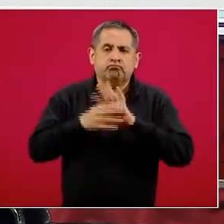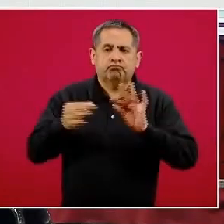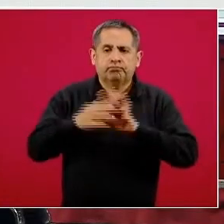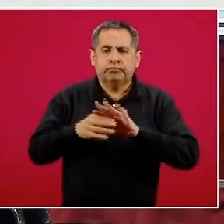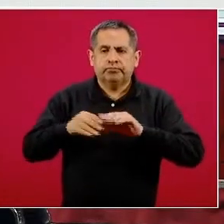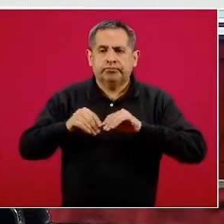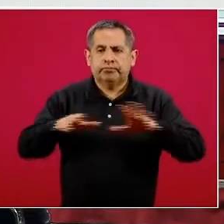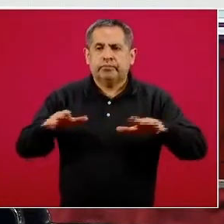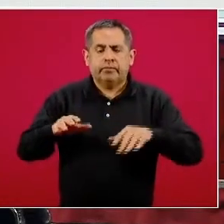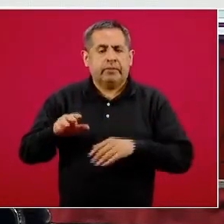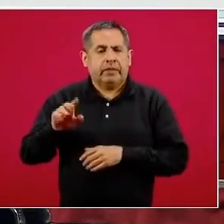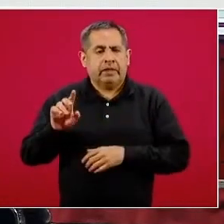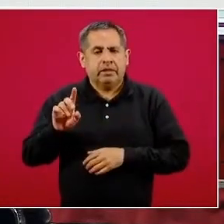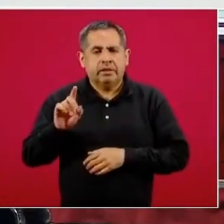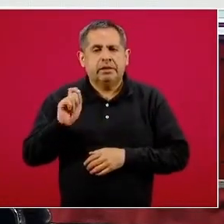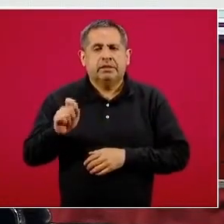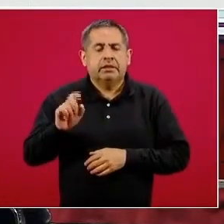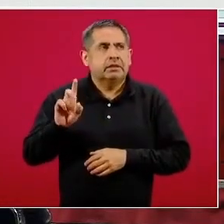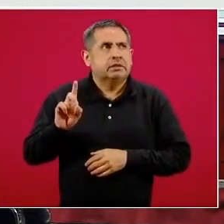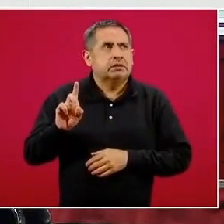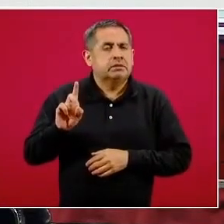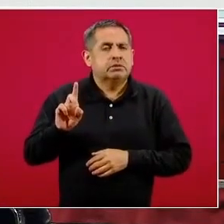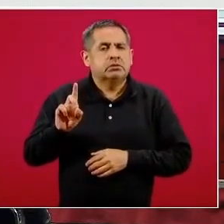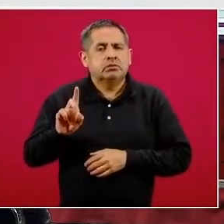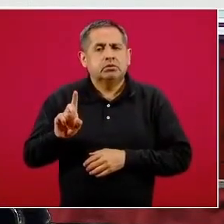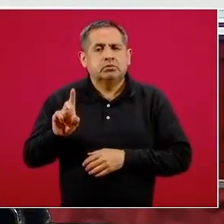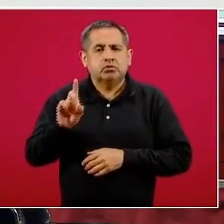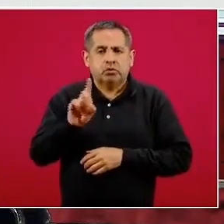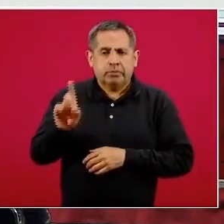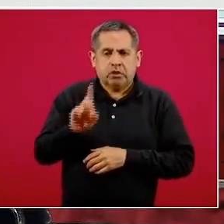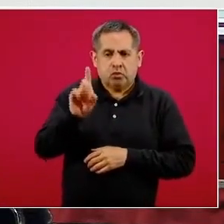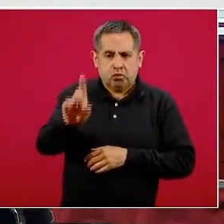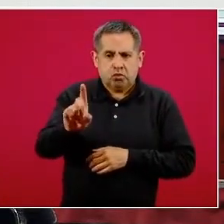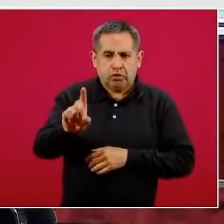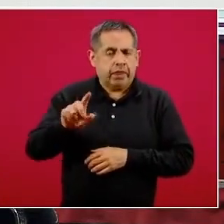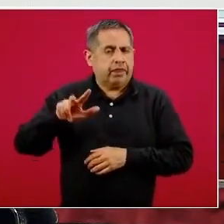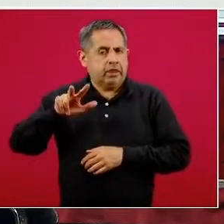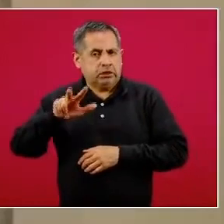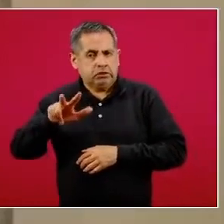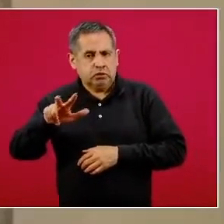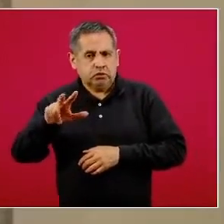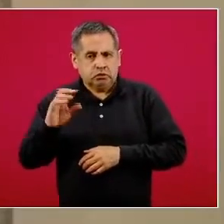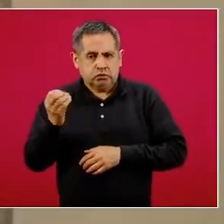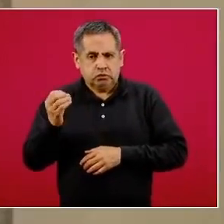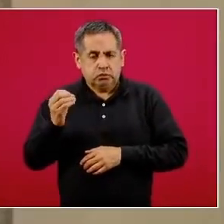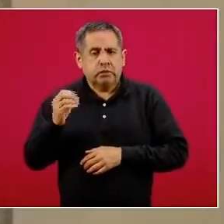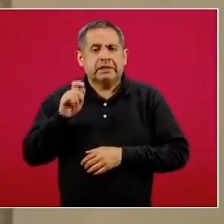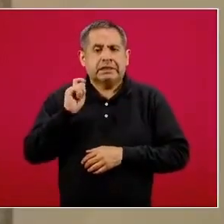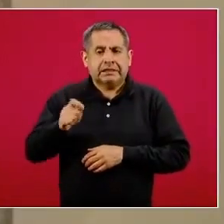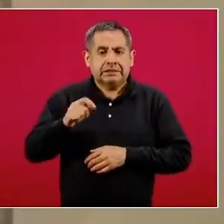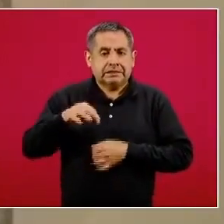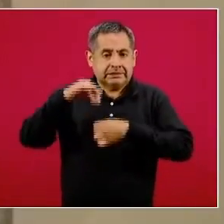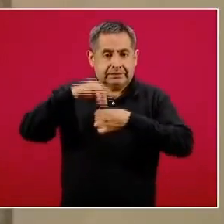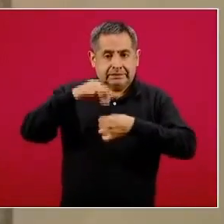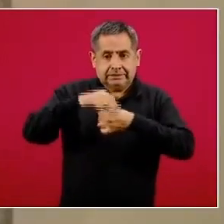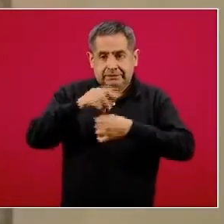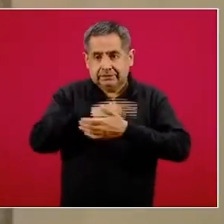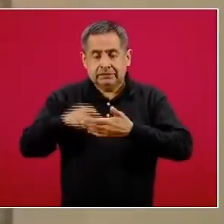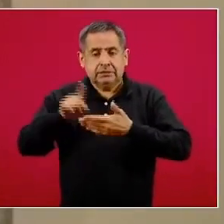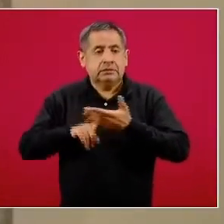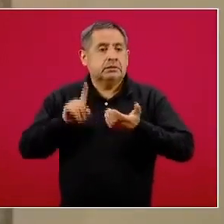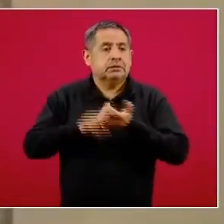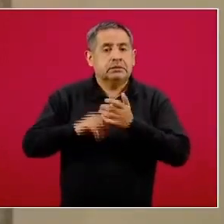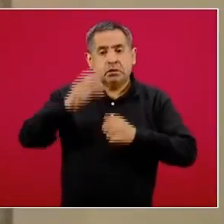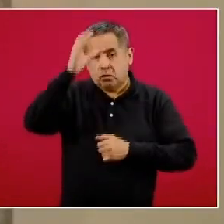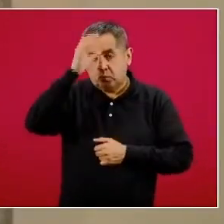el domingo 18 de octubre habrá una jornada electoral en